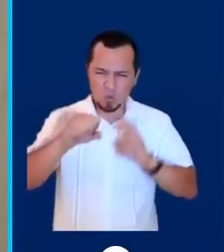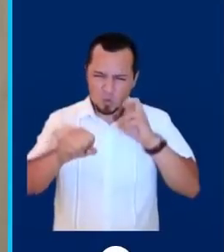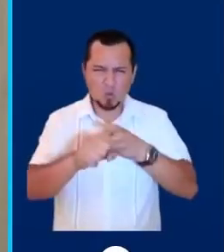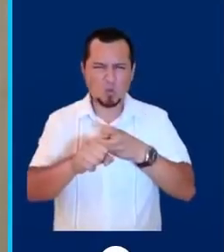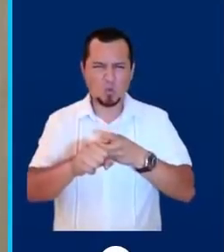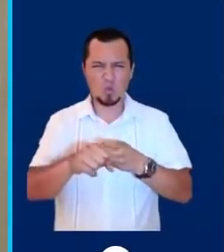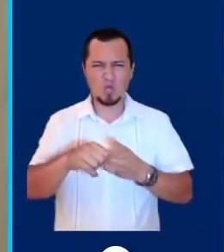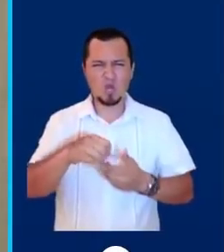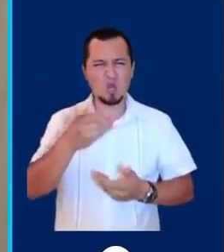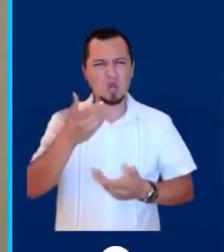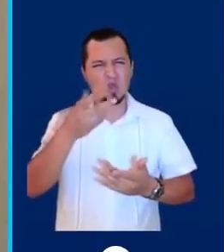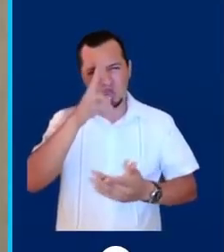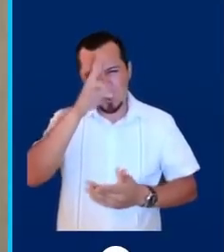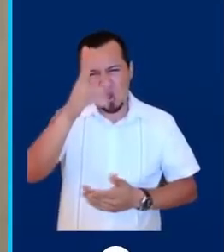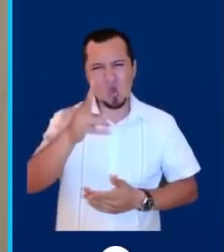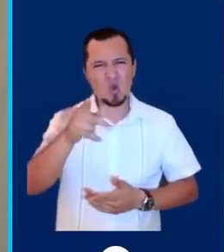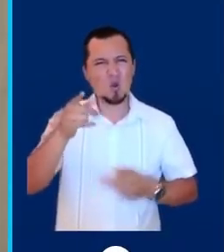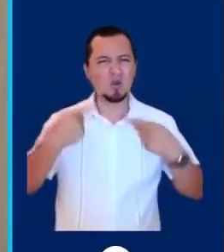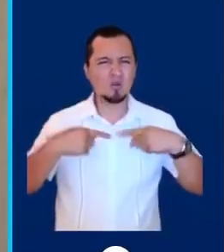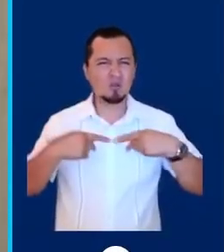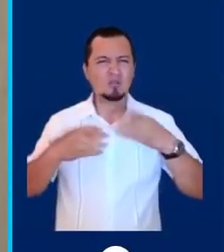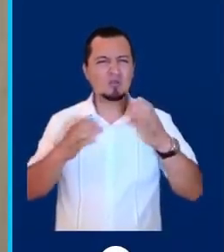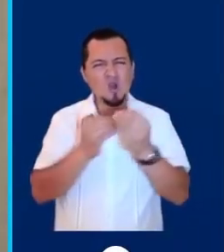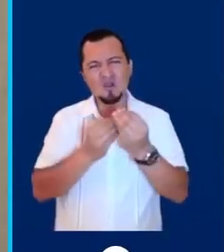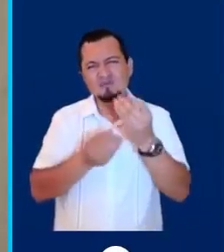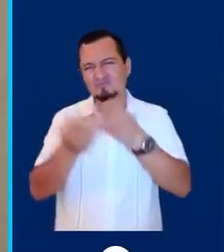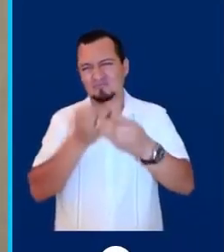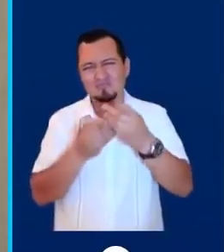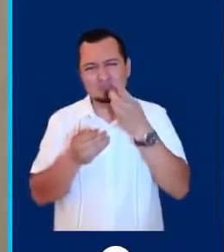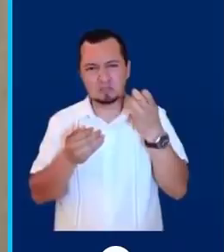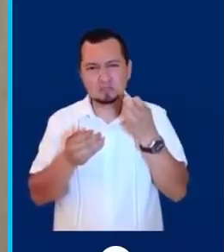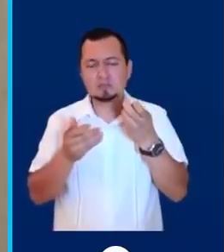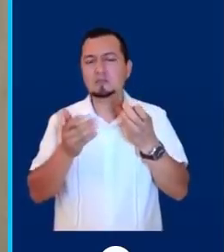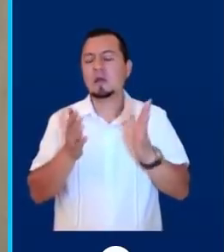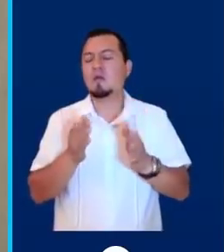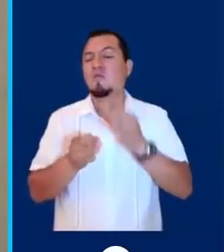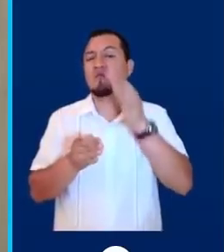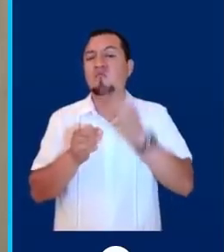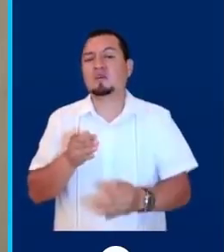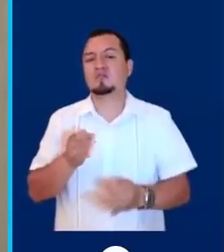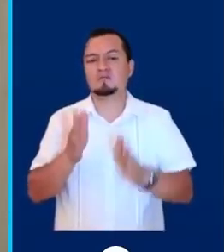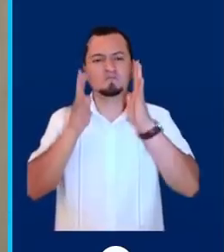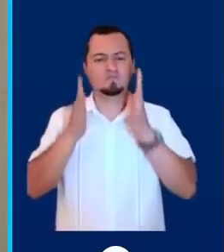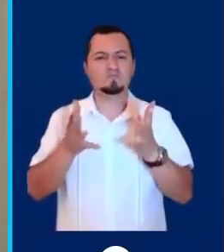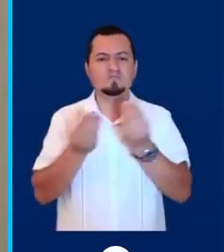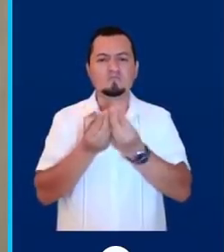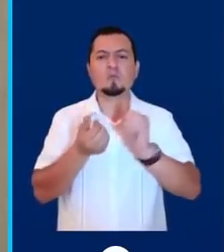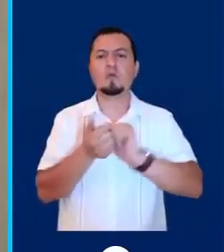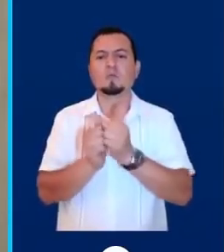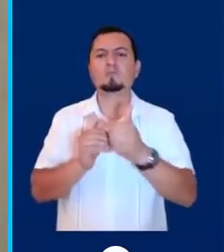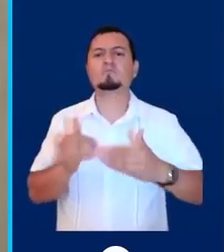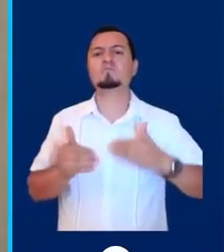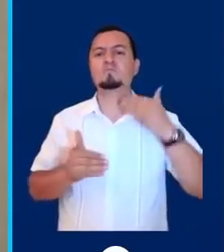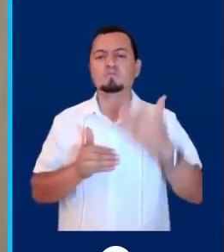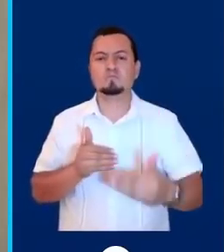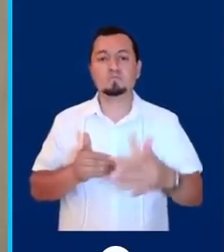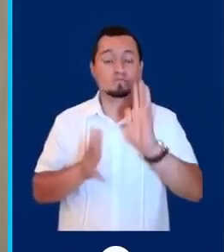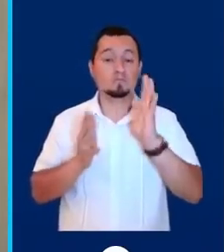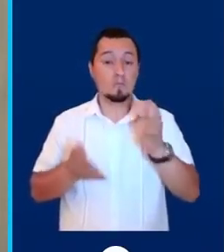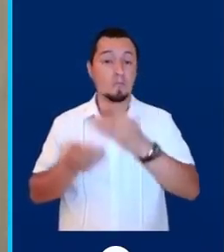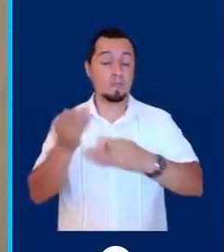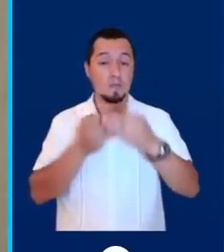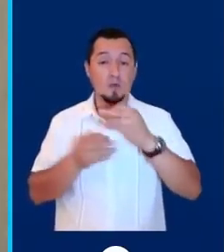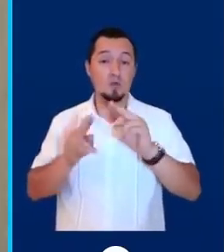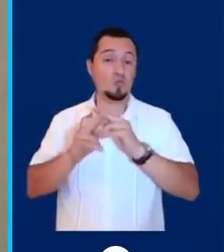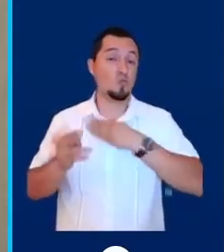doloroso, pero el esfuerzo ha valido la pena. Aquí estamos ya preparados para dar el siguiente paso y, por